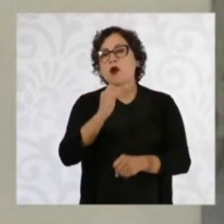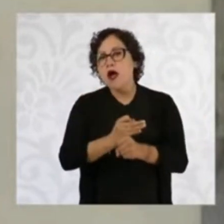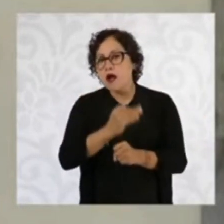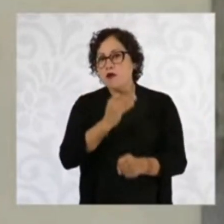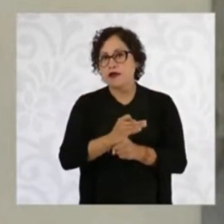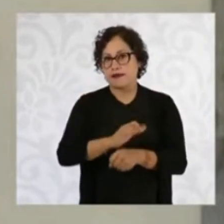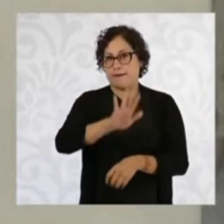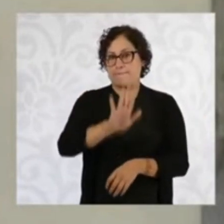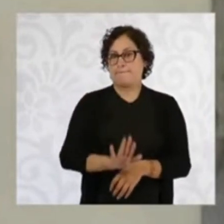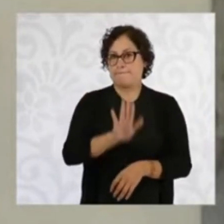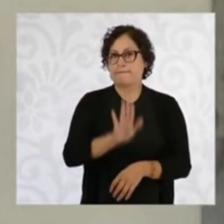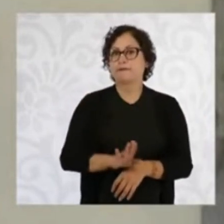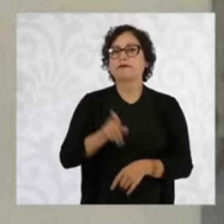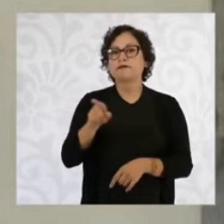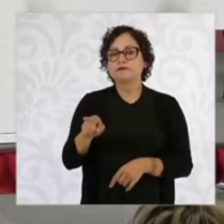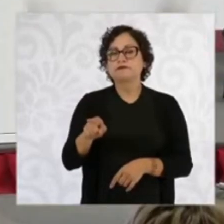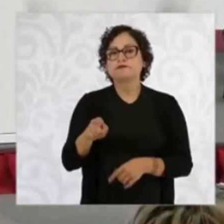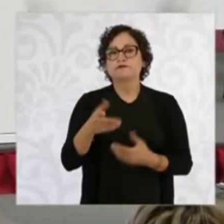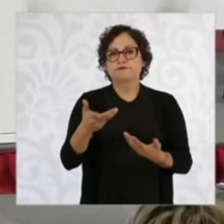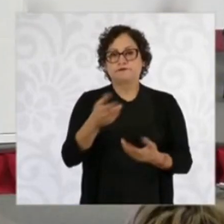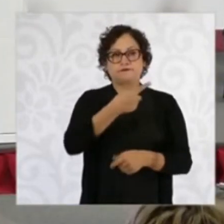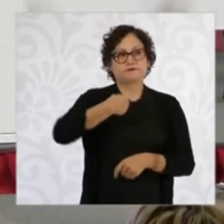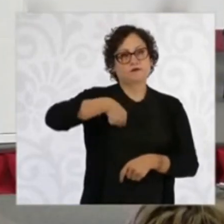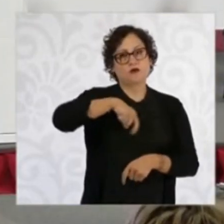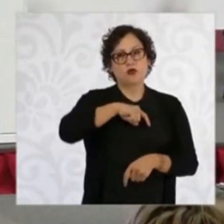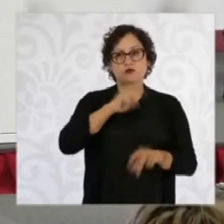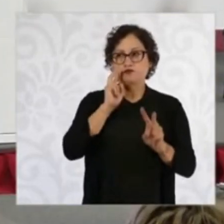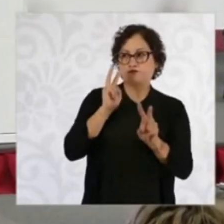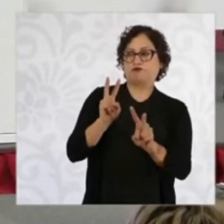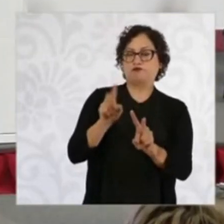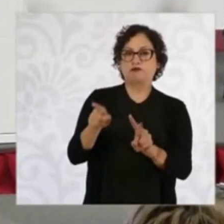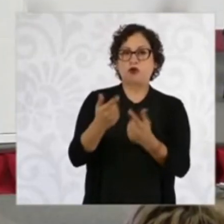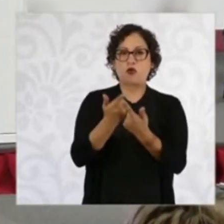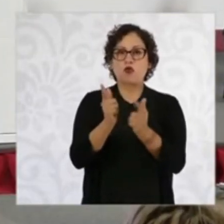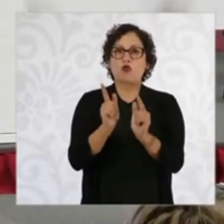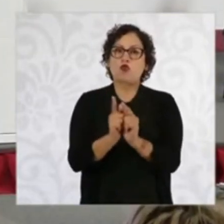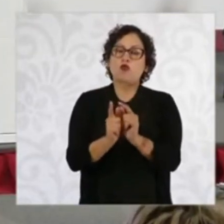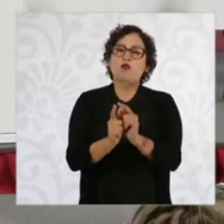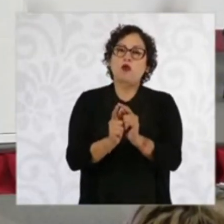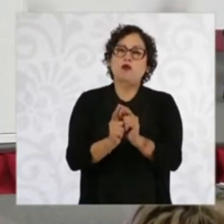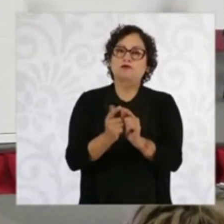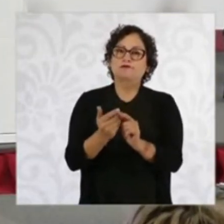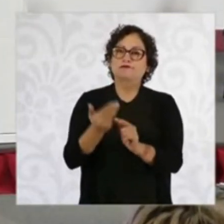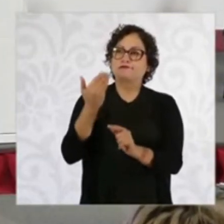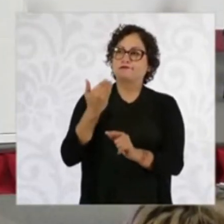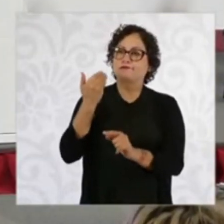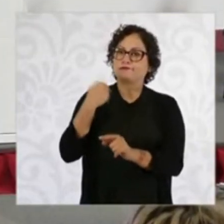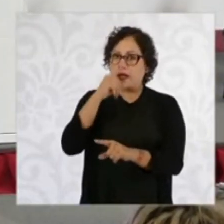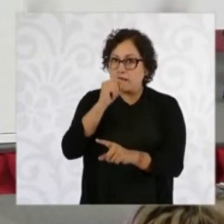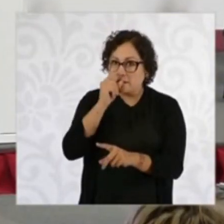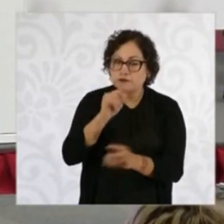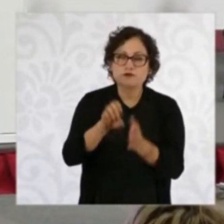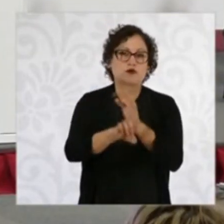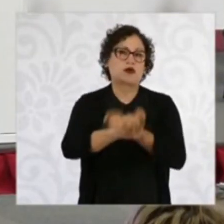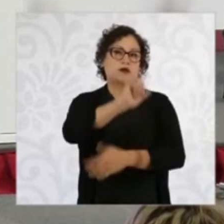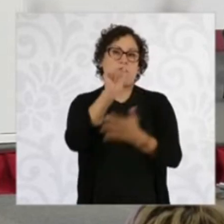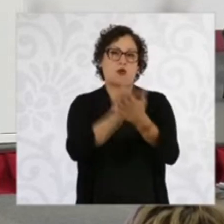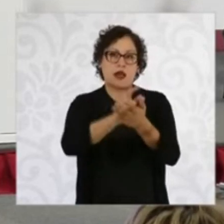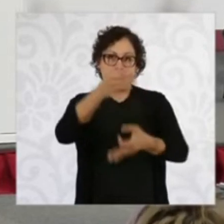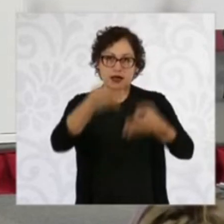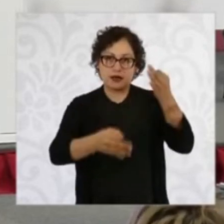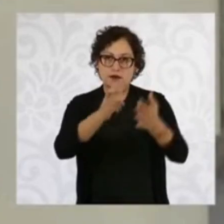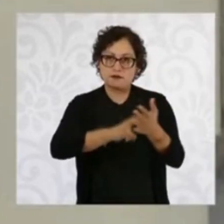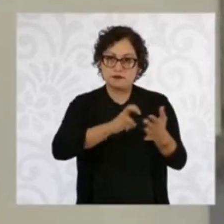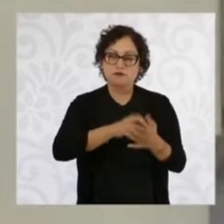que desde una perspectiva ciudadana la oposición pues ha estado también en atropello y atropello con temas como la reforma del Poder Judicial, como la misma